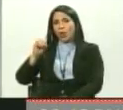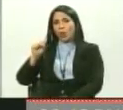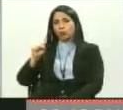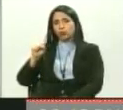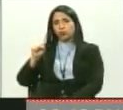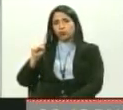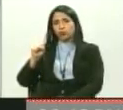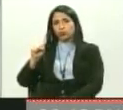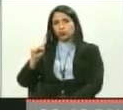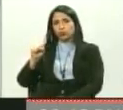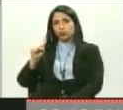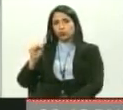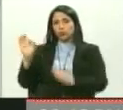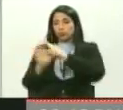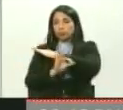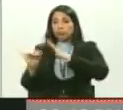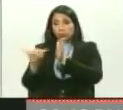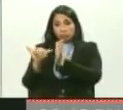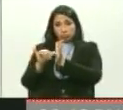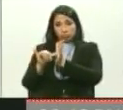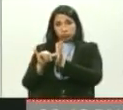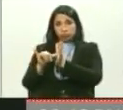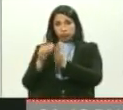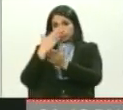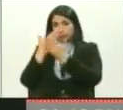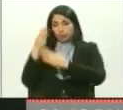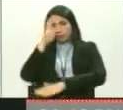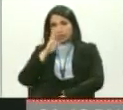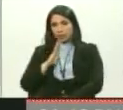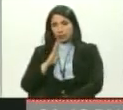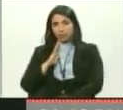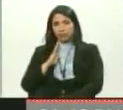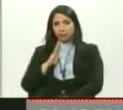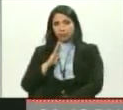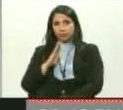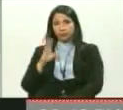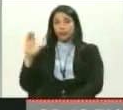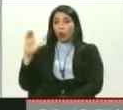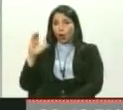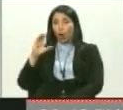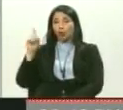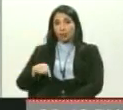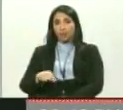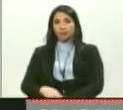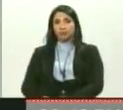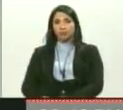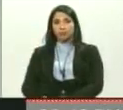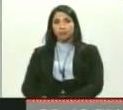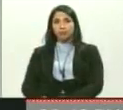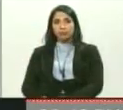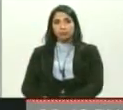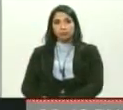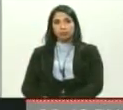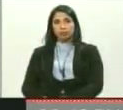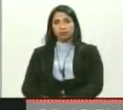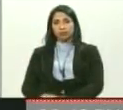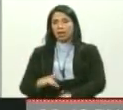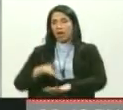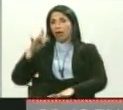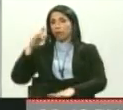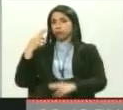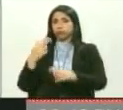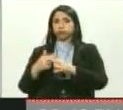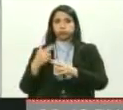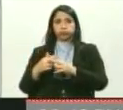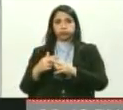aquí mismo en la frontera. Tal cual, sí, señor. Bueno, y en Colombia también, la cosa es grave.